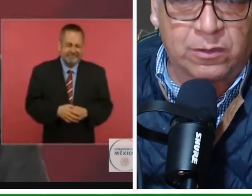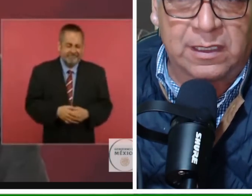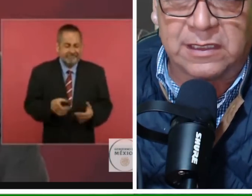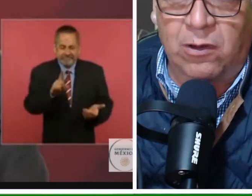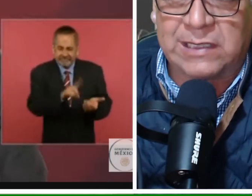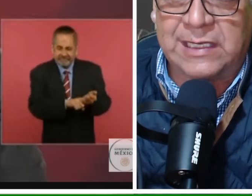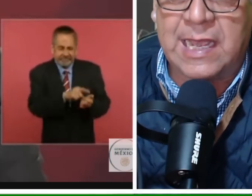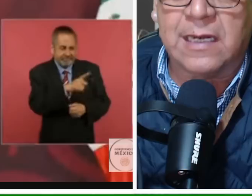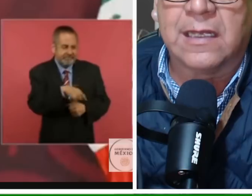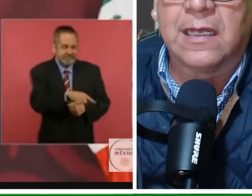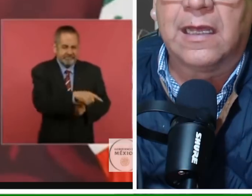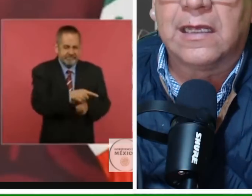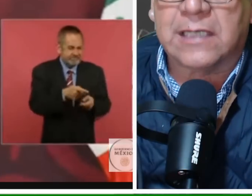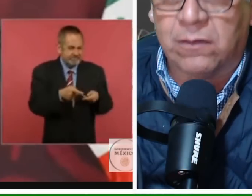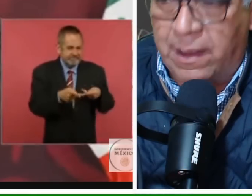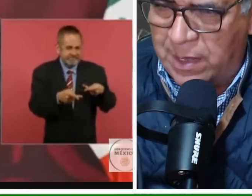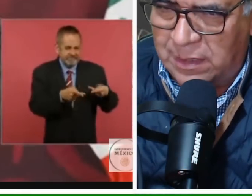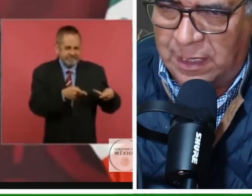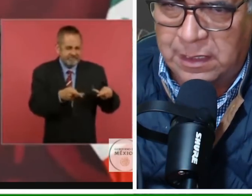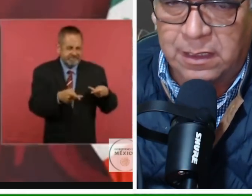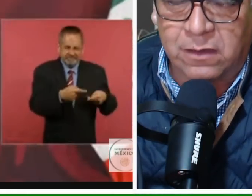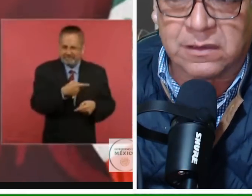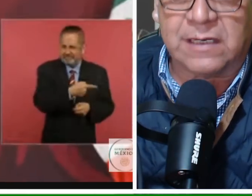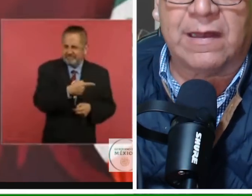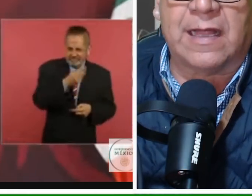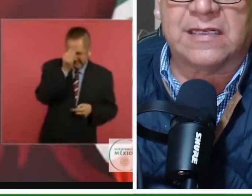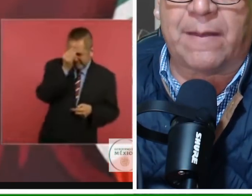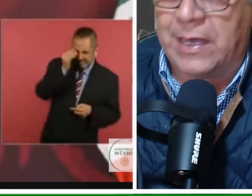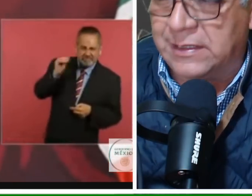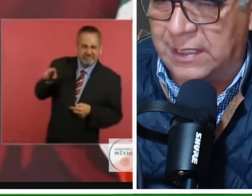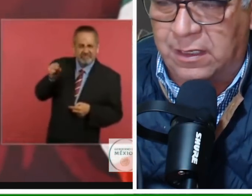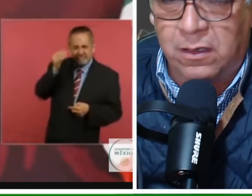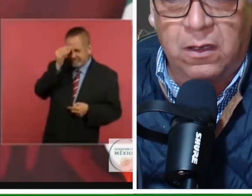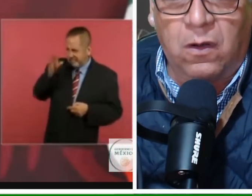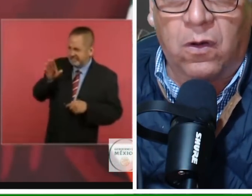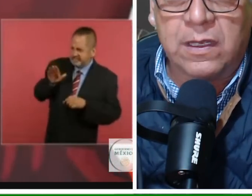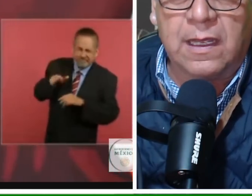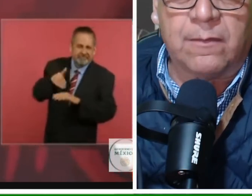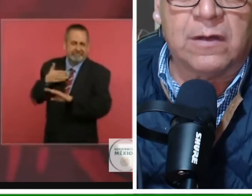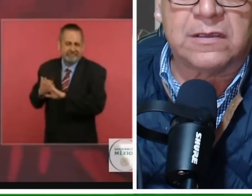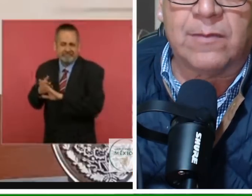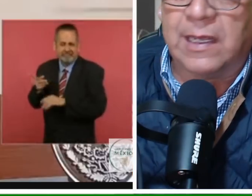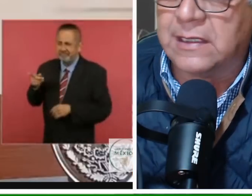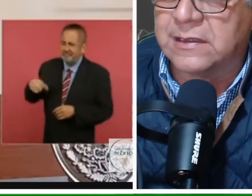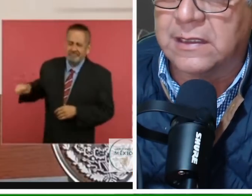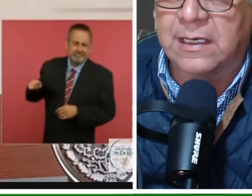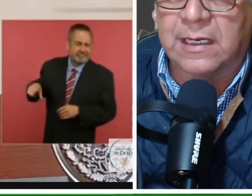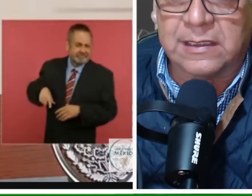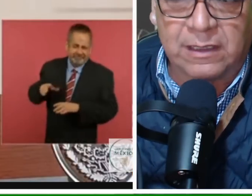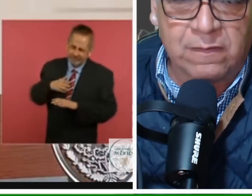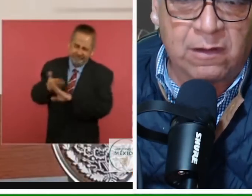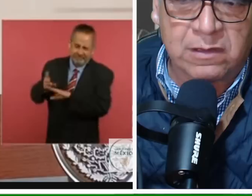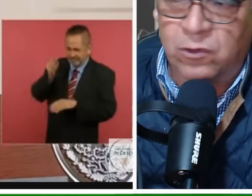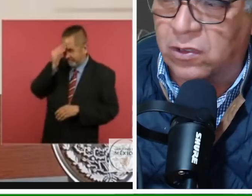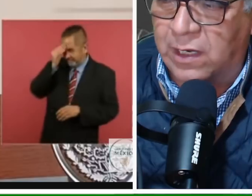expresidentes, porque si lo hacían, seguramente los iban a desaparecer. Hoy, amigos y amigas,